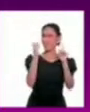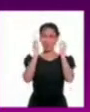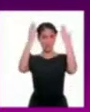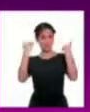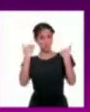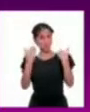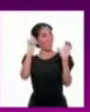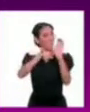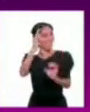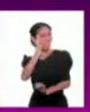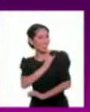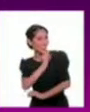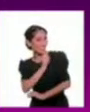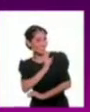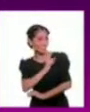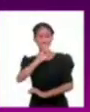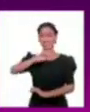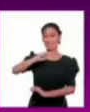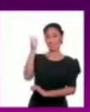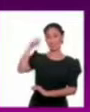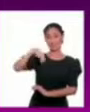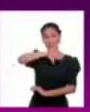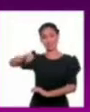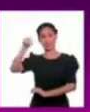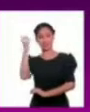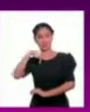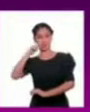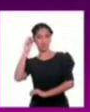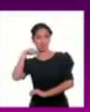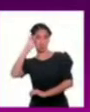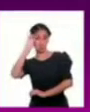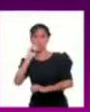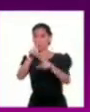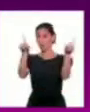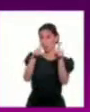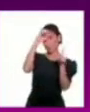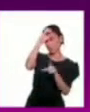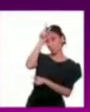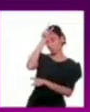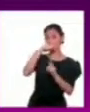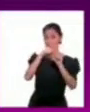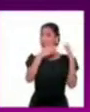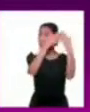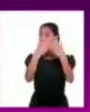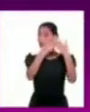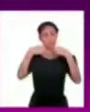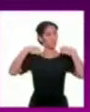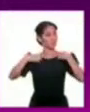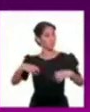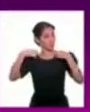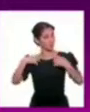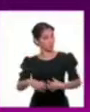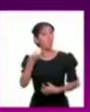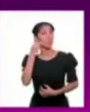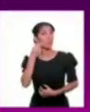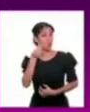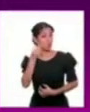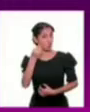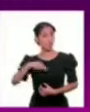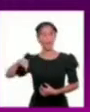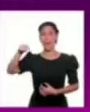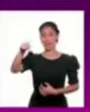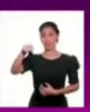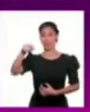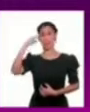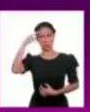en ingresar a la Universidad San Antonio de Abad del Cusco. Ella logró estudiar Derecho, dado que el gobierno de entonces le brindó